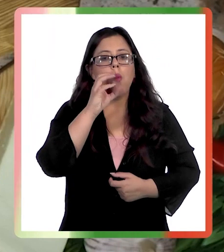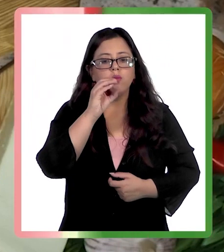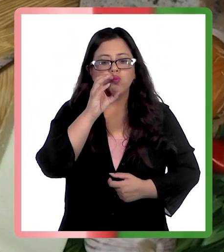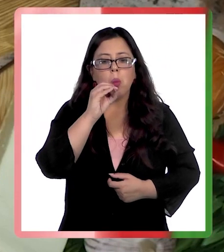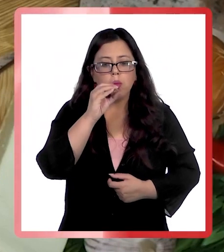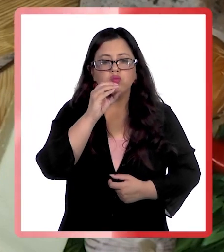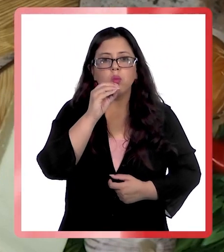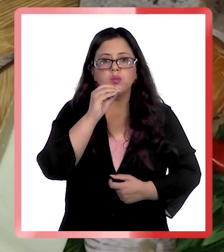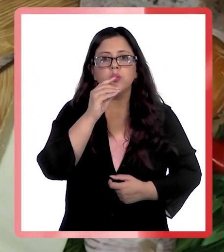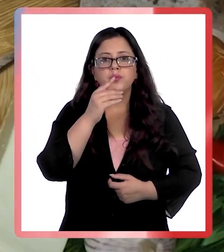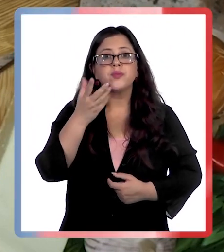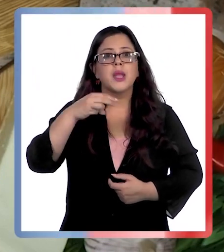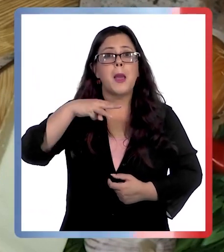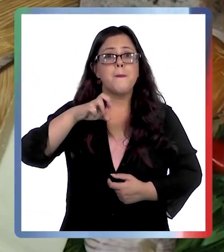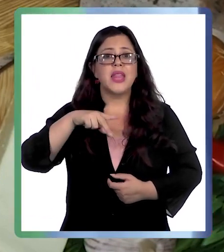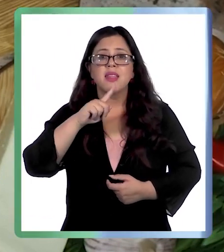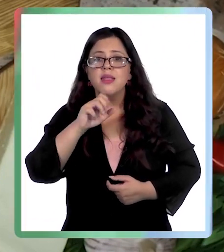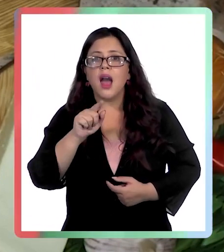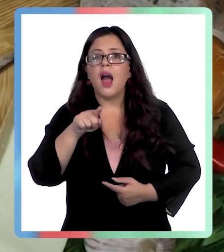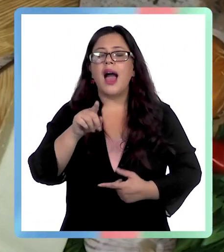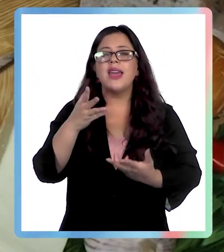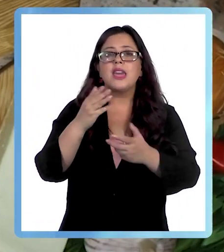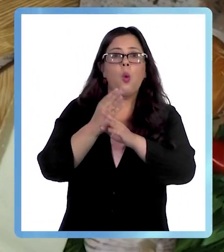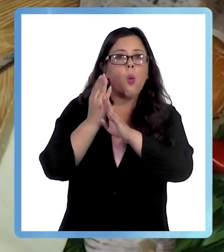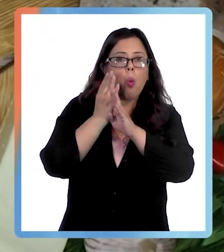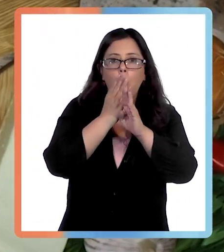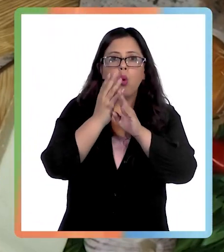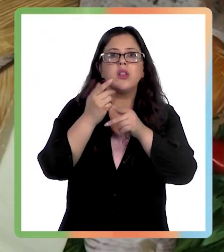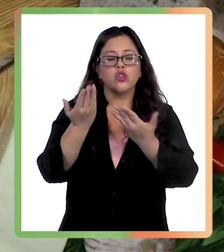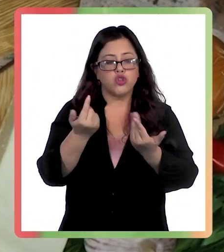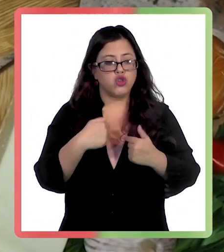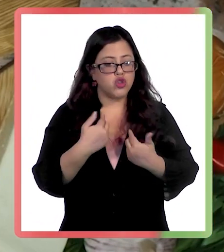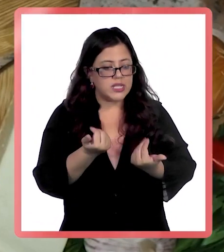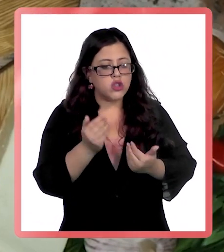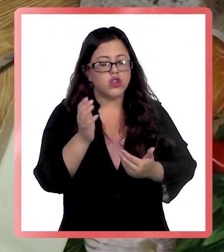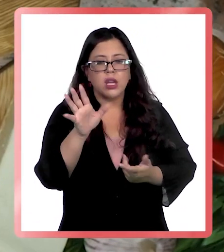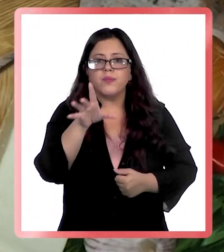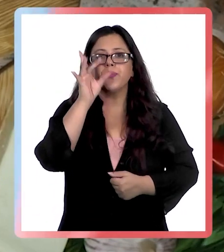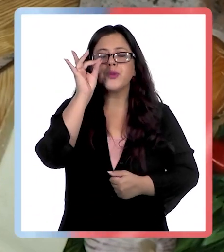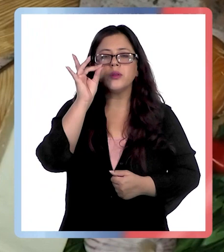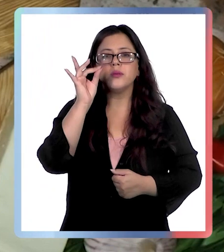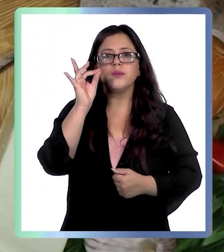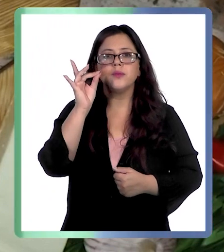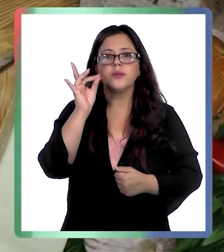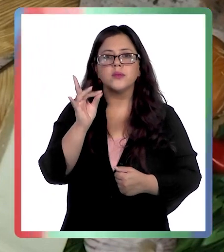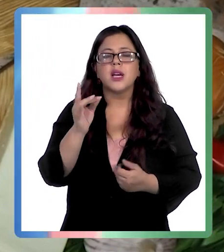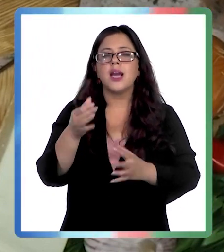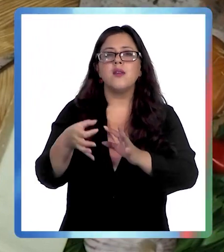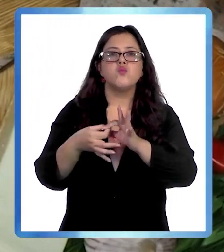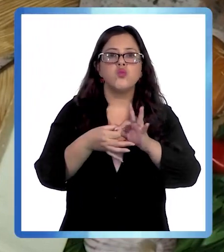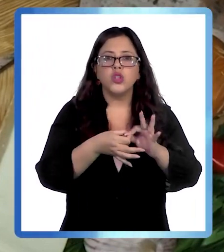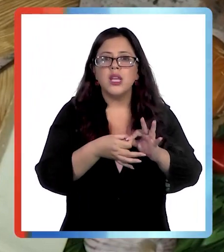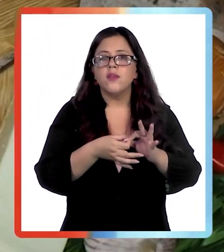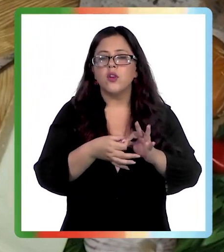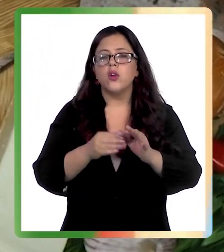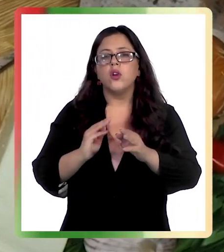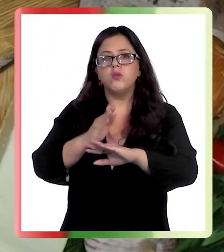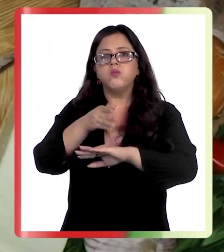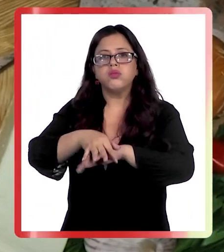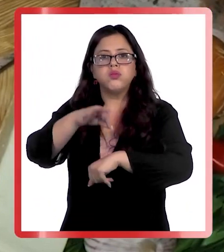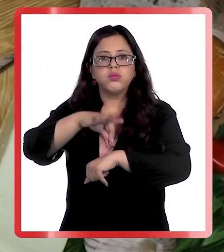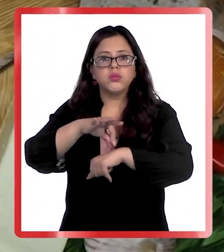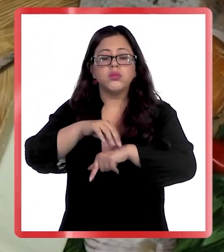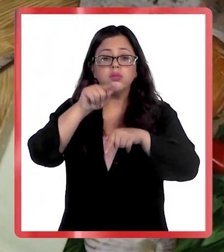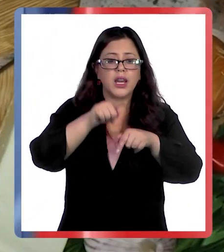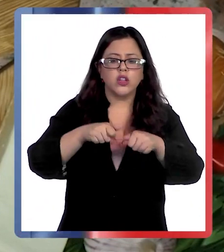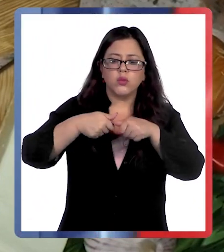ocupo un chicle estoy enmascarando realmente lo que es entonces tengo que buscar la causa e con un control periódico para determinar porque si